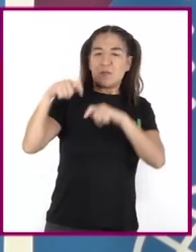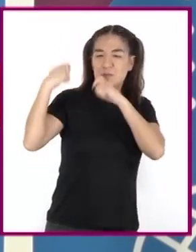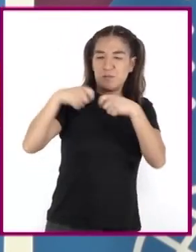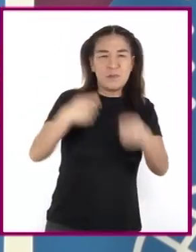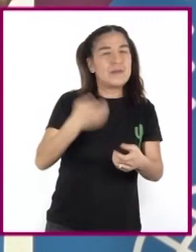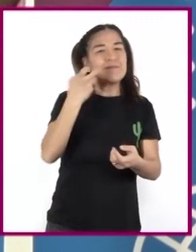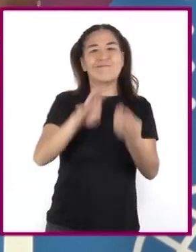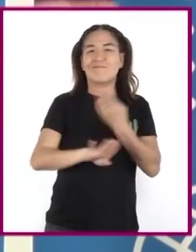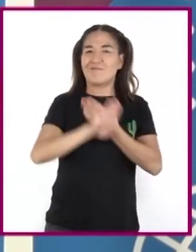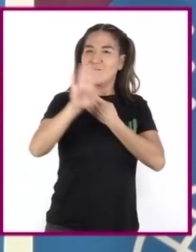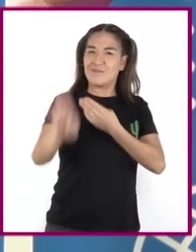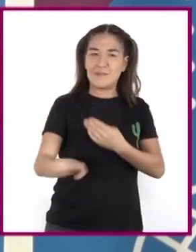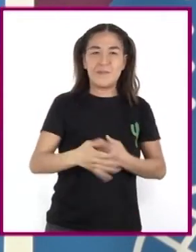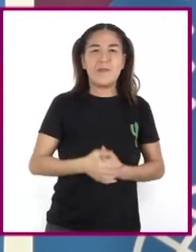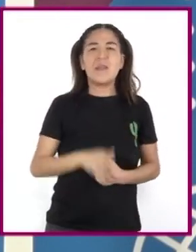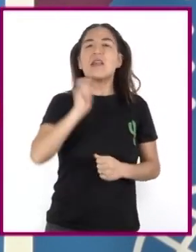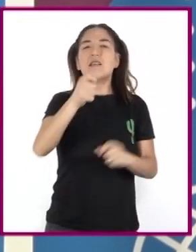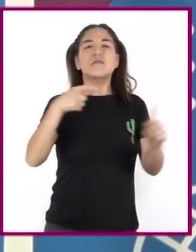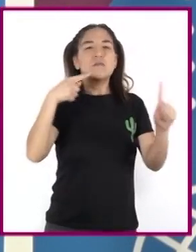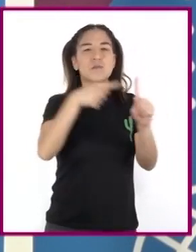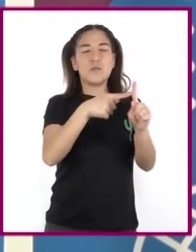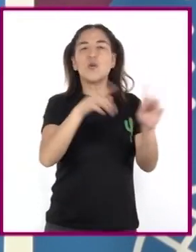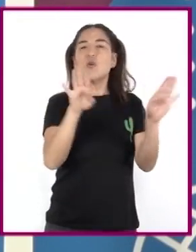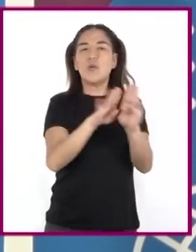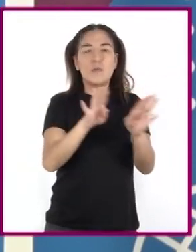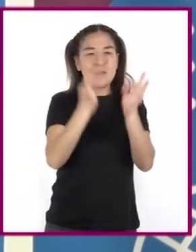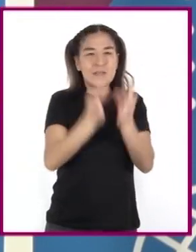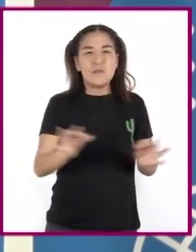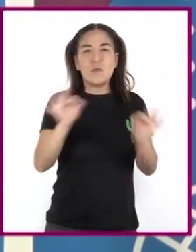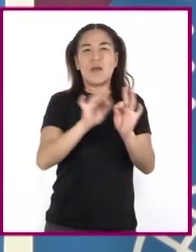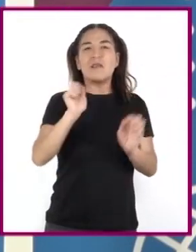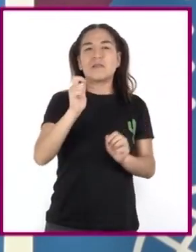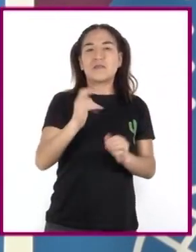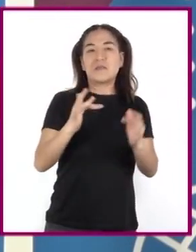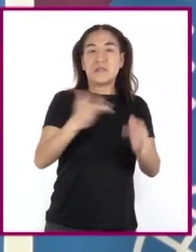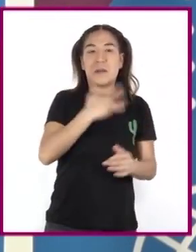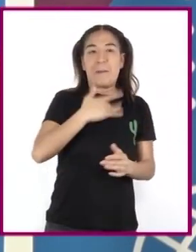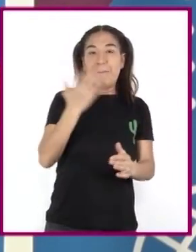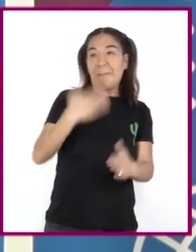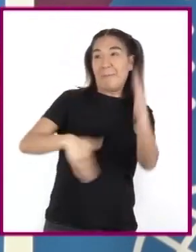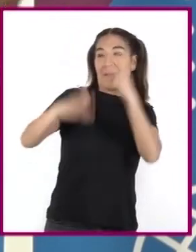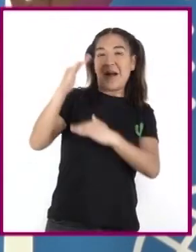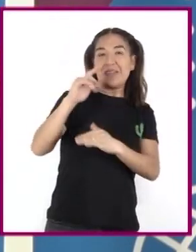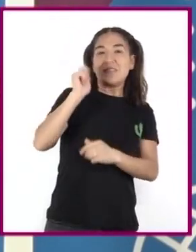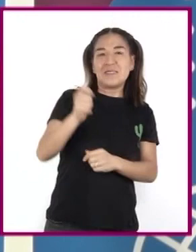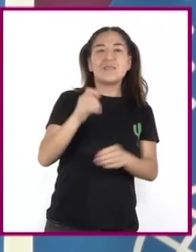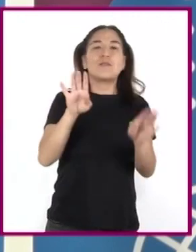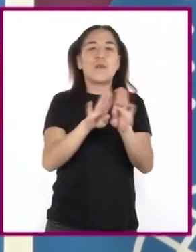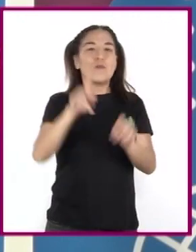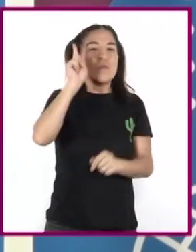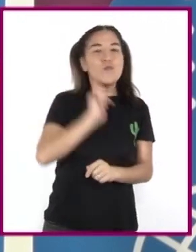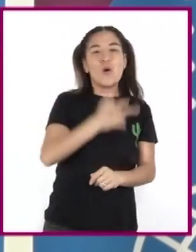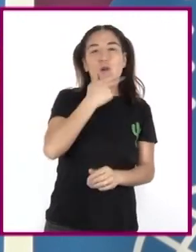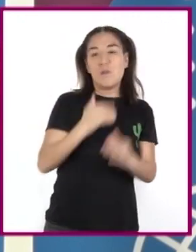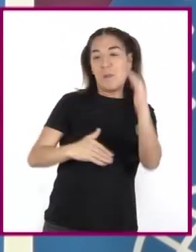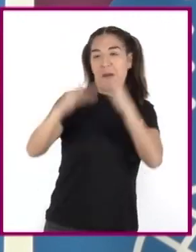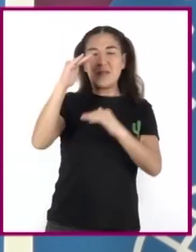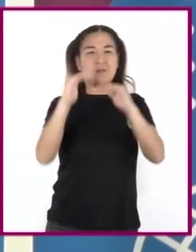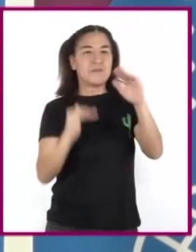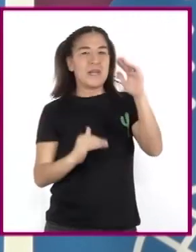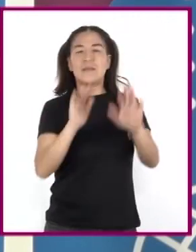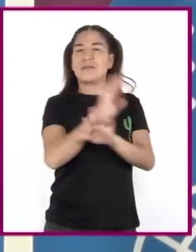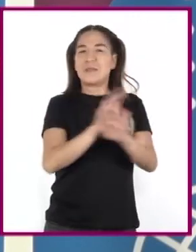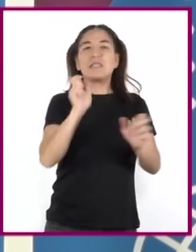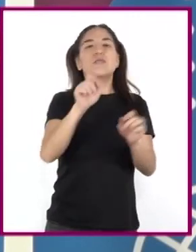cotidiana, basados en la premisa de la inferioridad o superioridad de cualquiera de los géneros y que